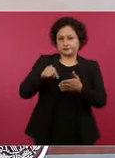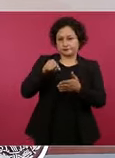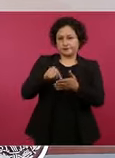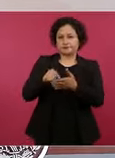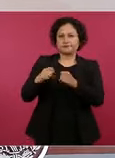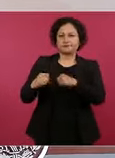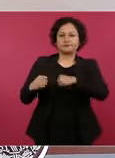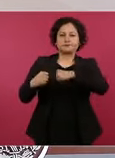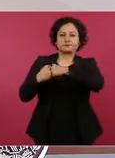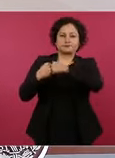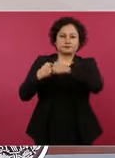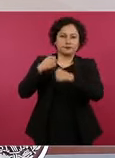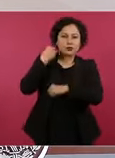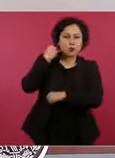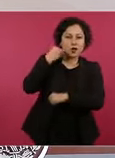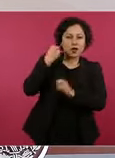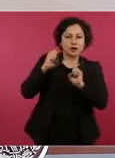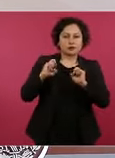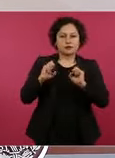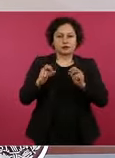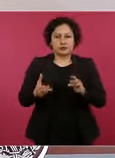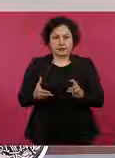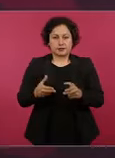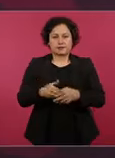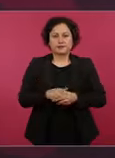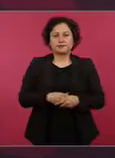Chiapas y vamos